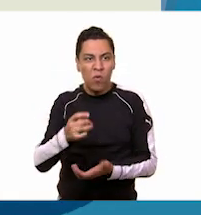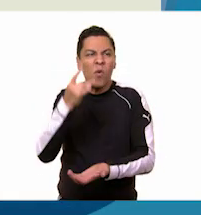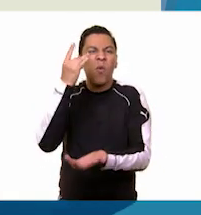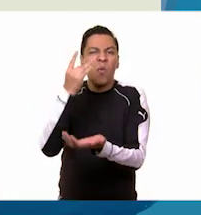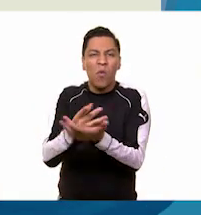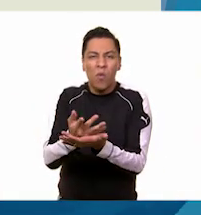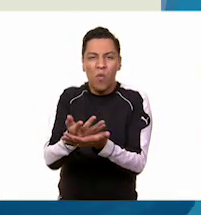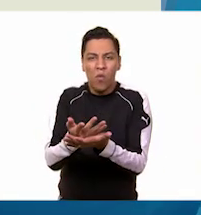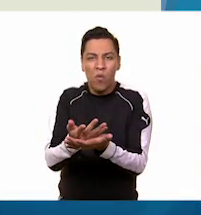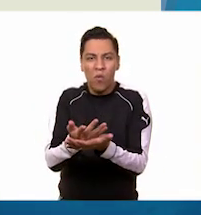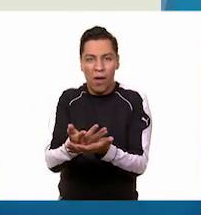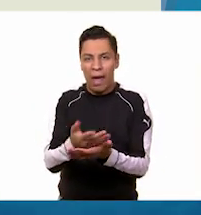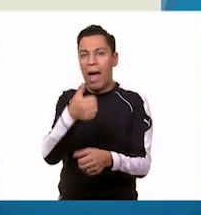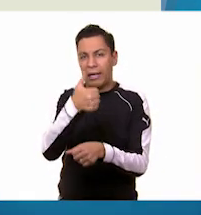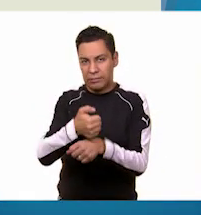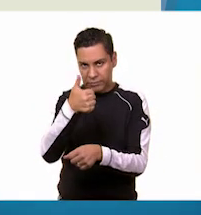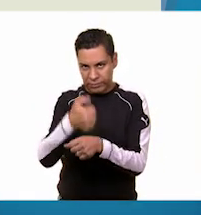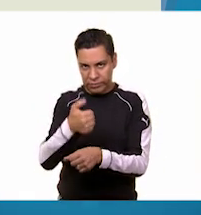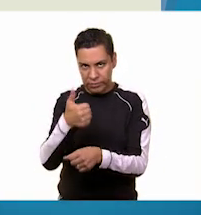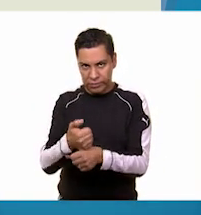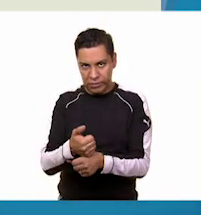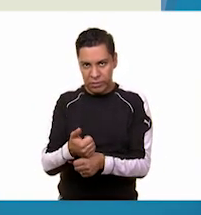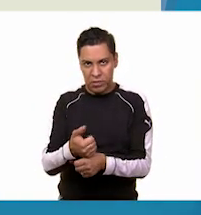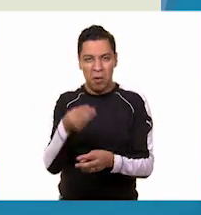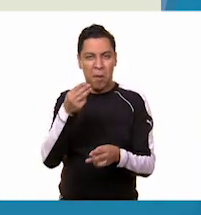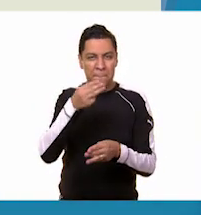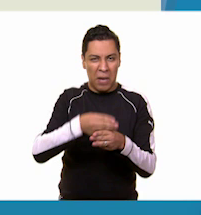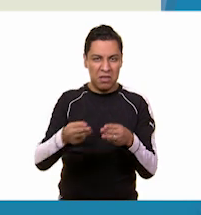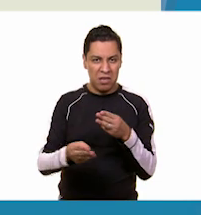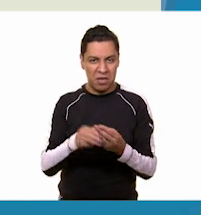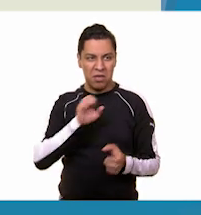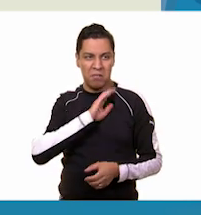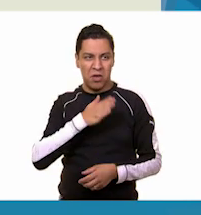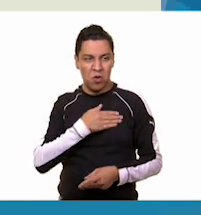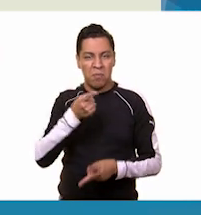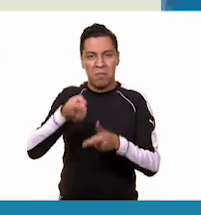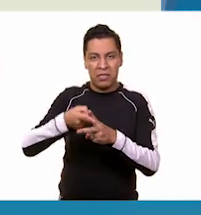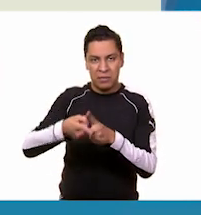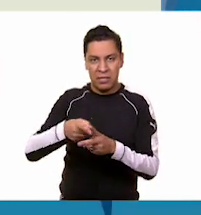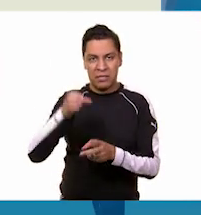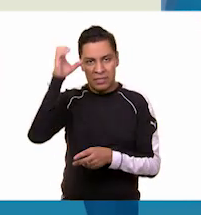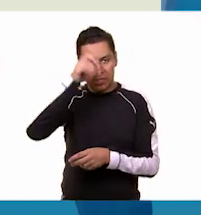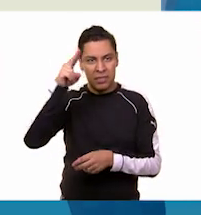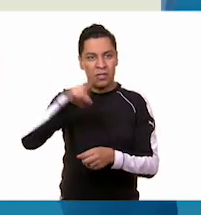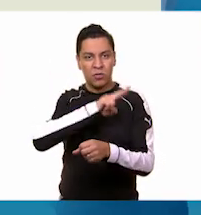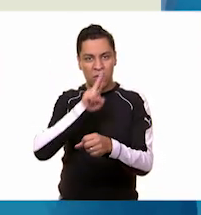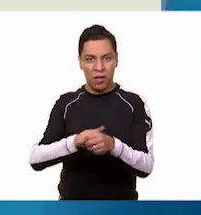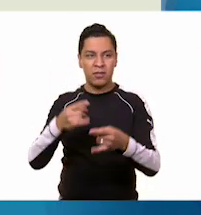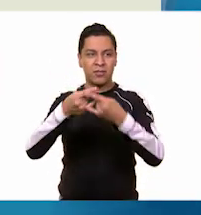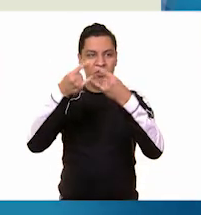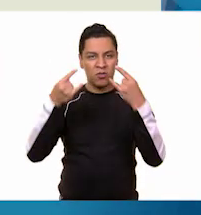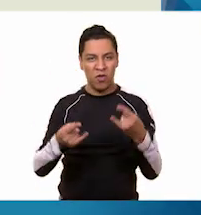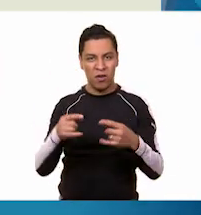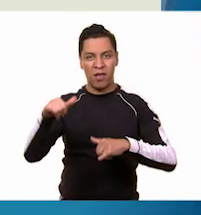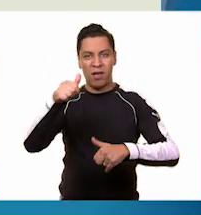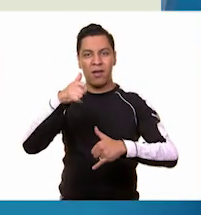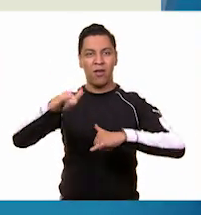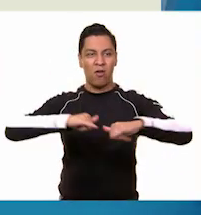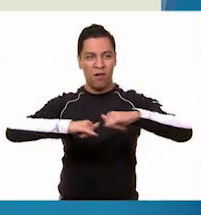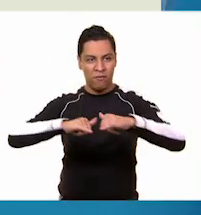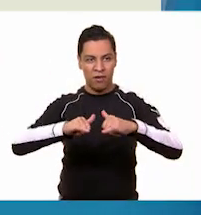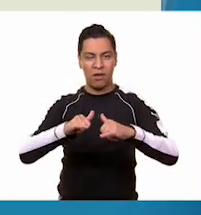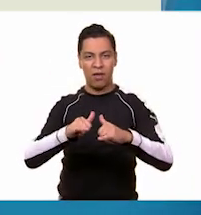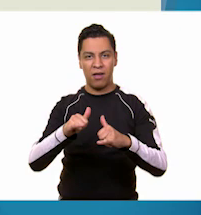contenidos de los programas de 6º grado de las asignaturas de español, matemáticas, ciencias naturales, historia,